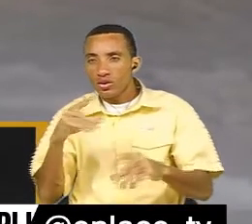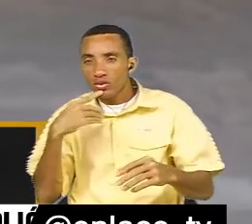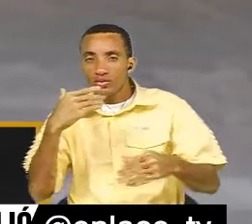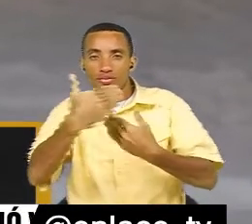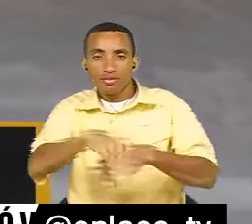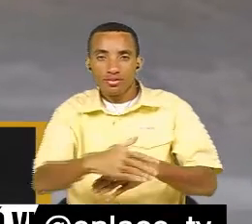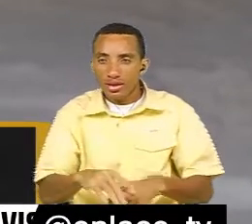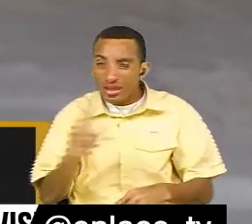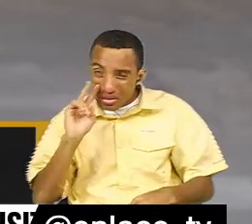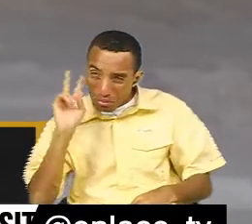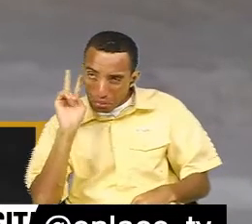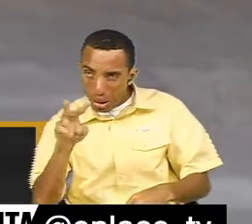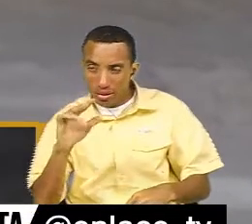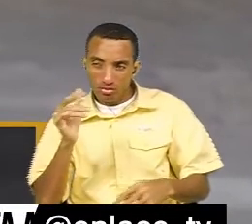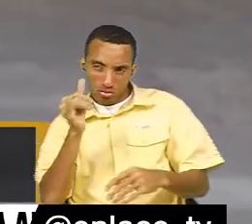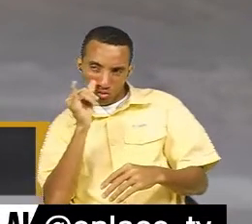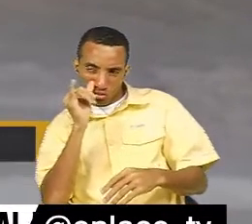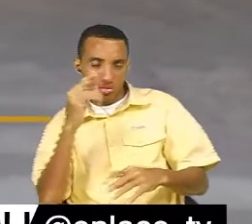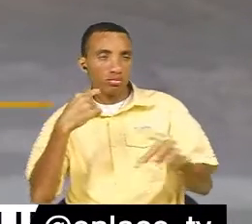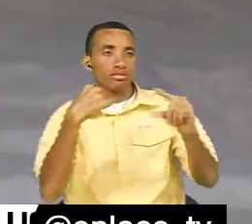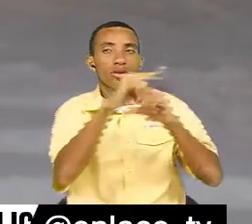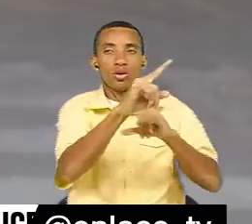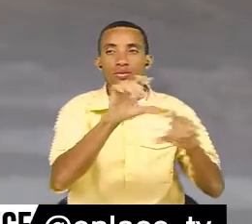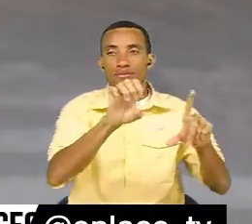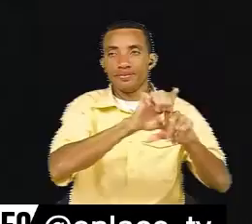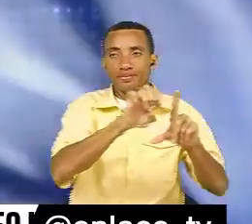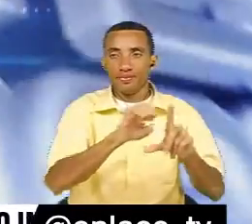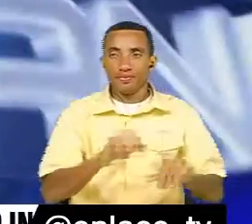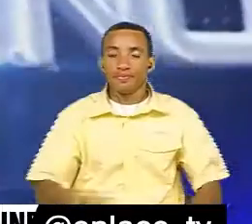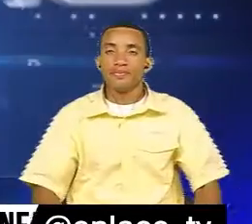sectores, seguimos atentos para mostrar sus noticias y denuncias.